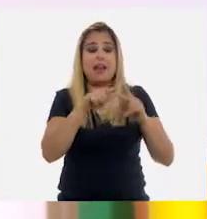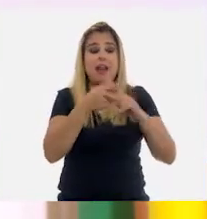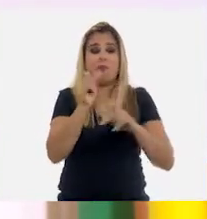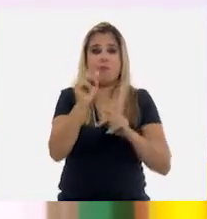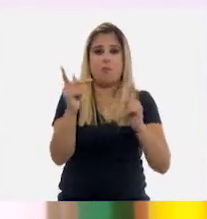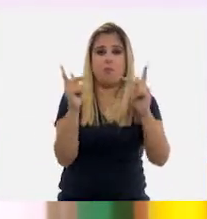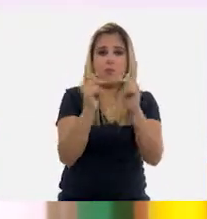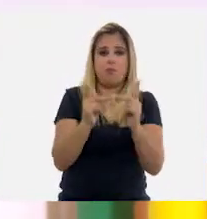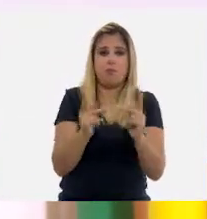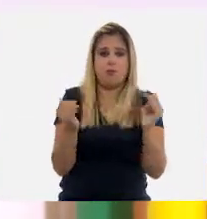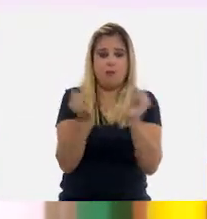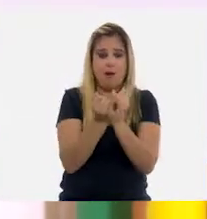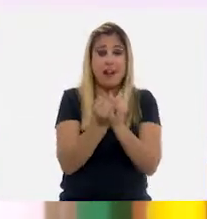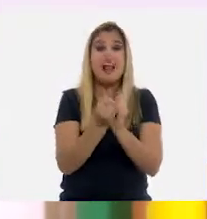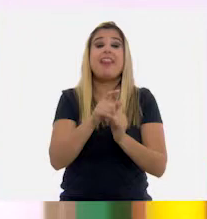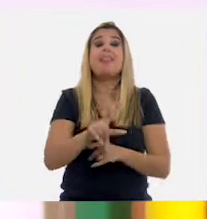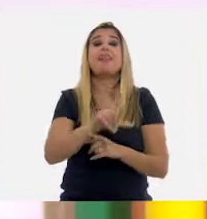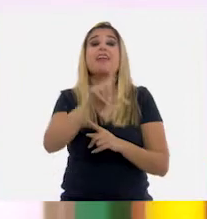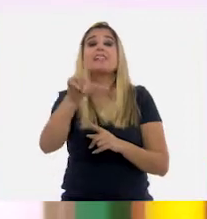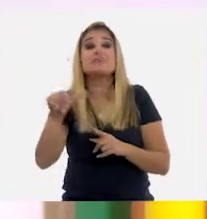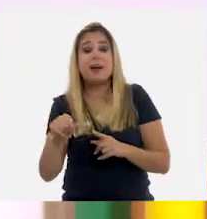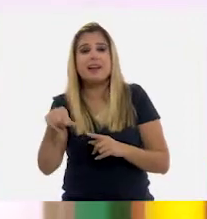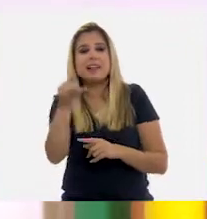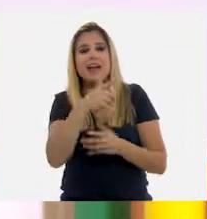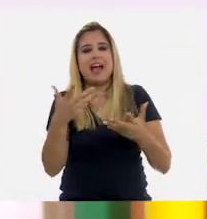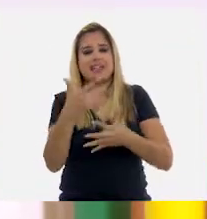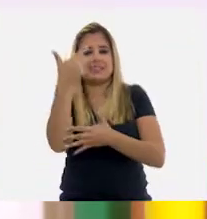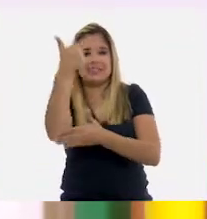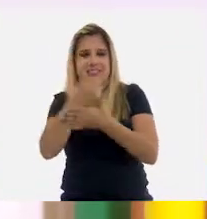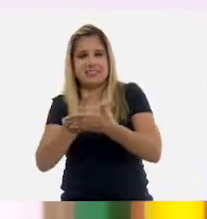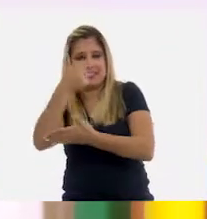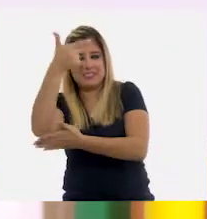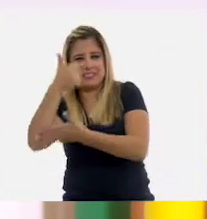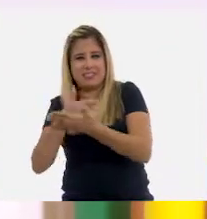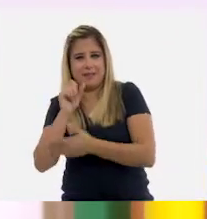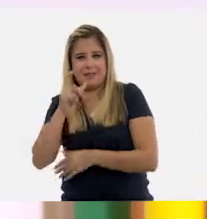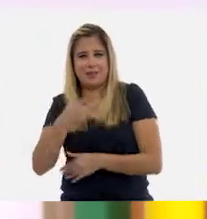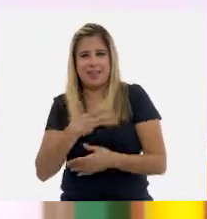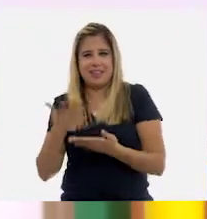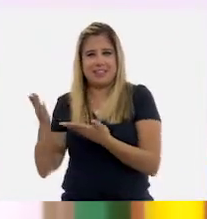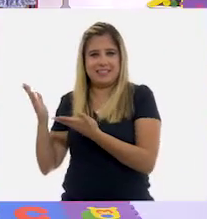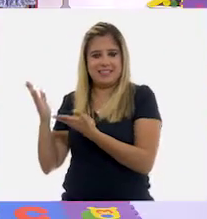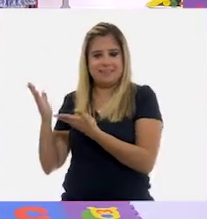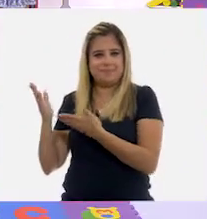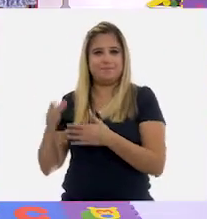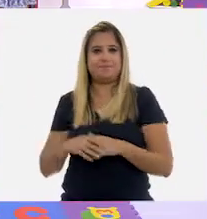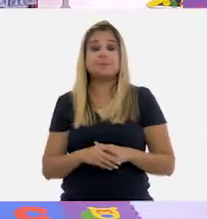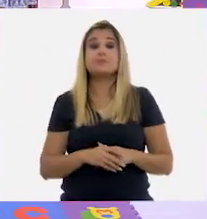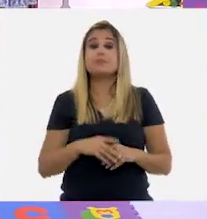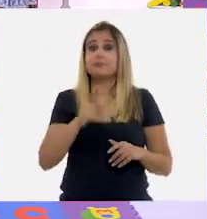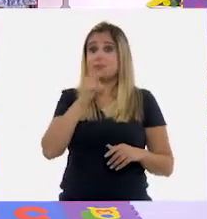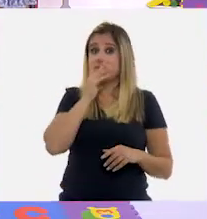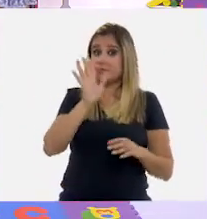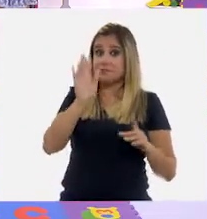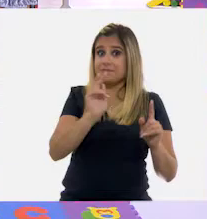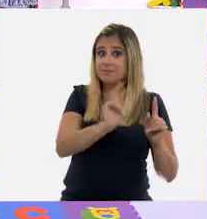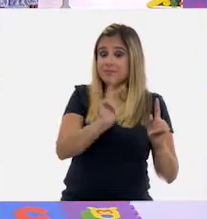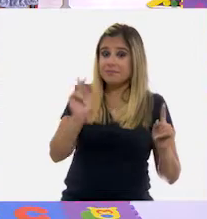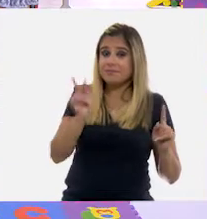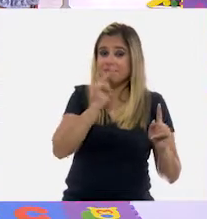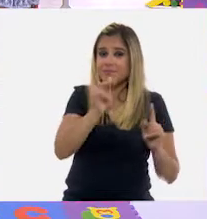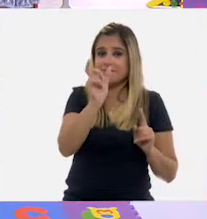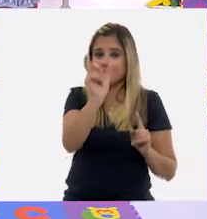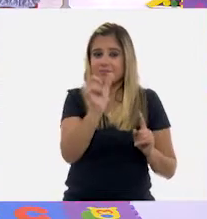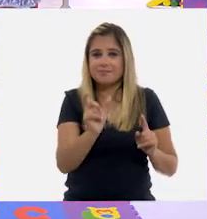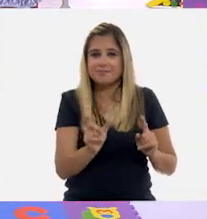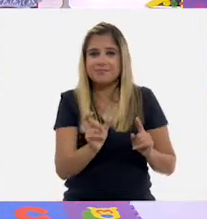igual. Y posteriormente haremos nuestra lista como lo tengo yo aquí. Con las palabras que se parecen, ¿cierto? Se parecen, sí,